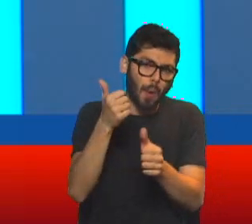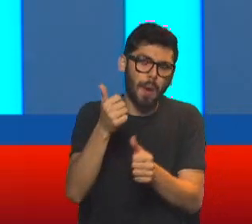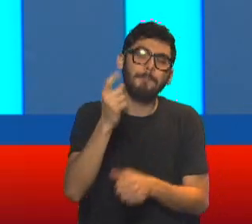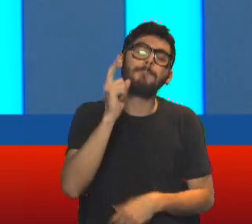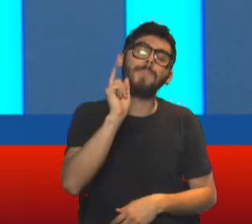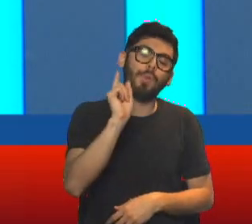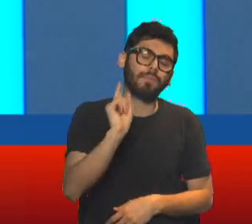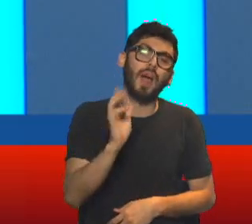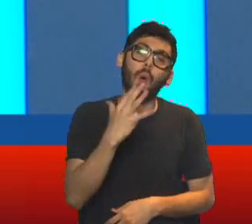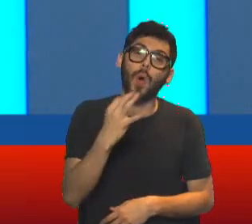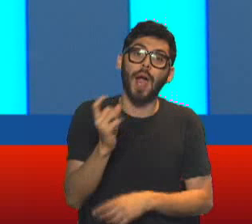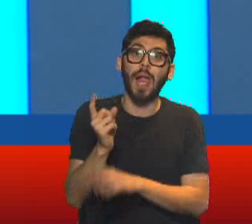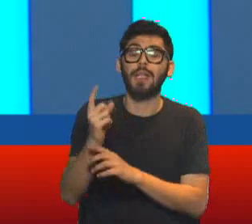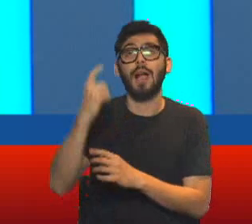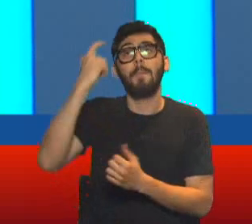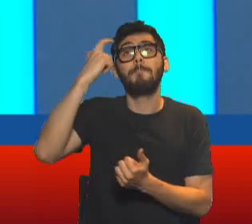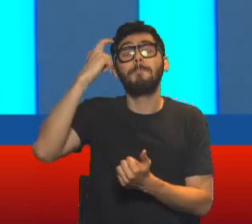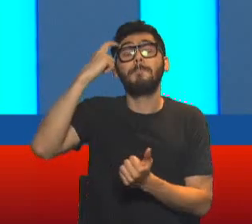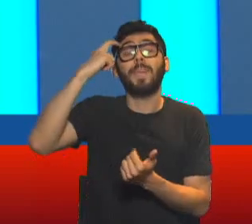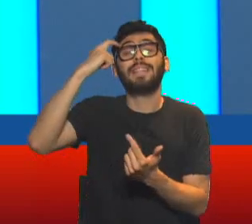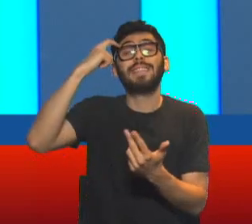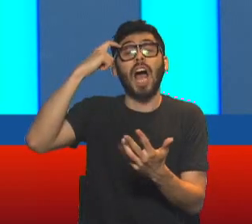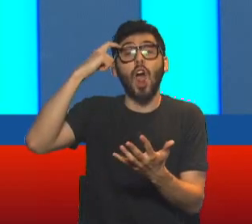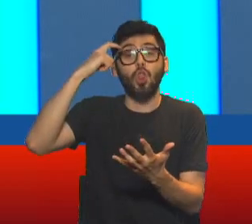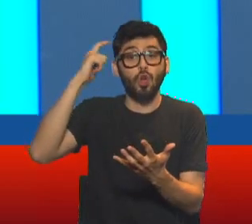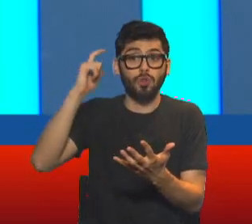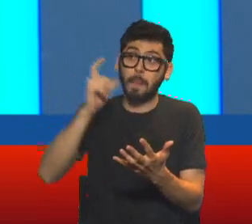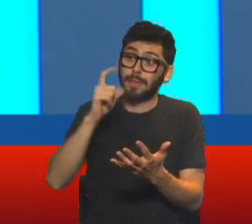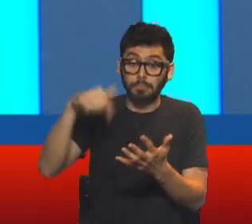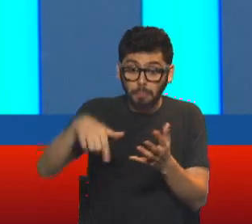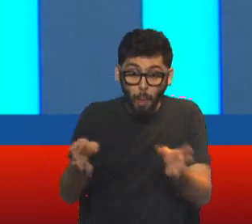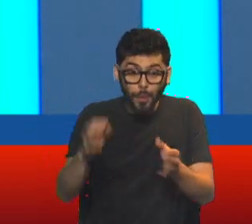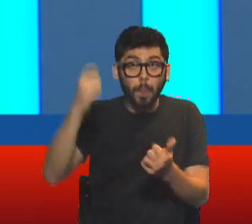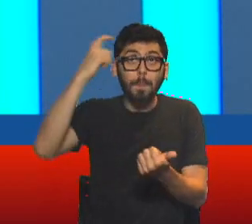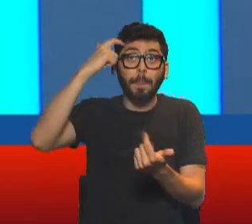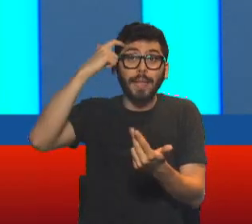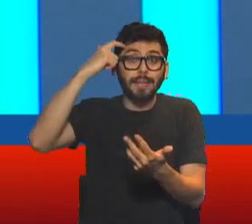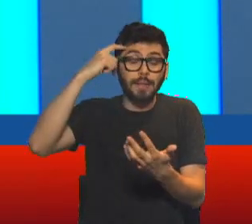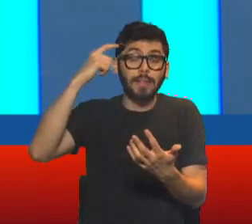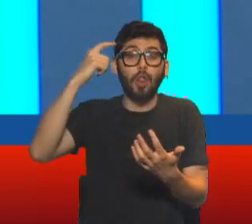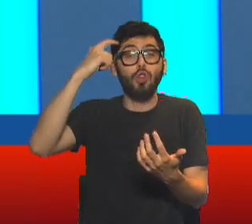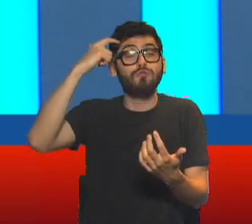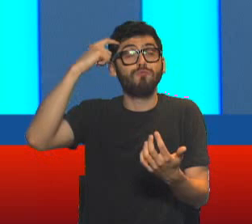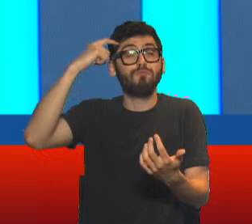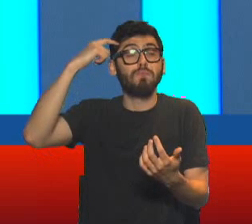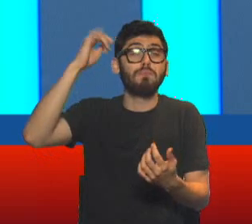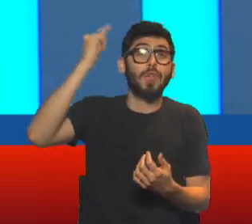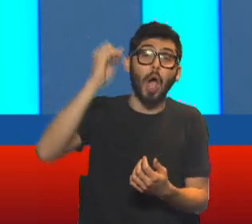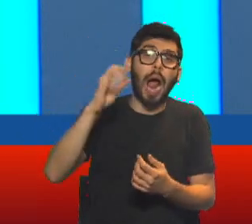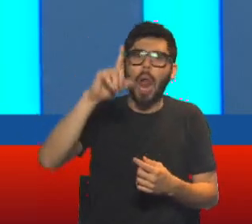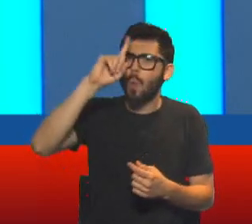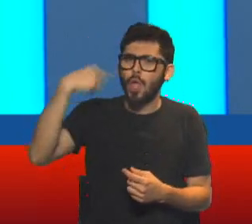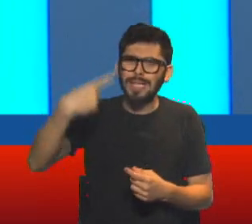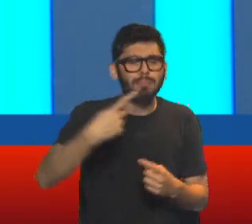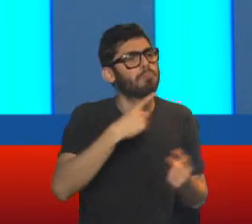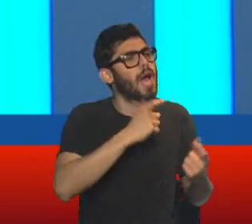es cierto que está teorizando. No es el momento de teorizar. Alberto se reunió siempre con todos. ¿Y